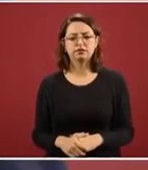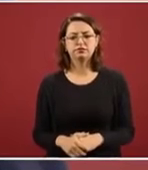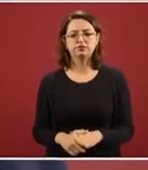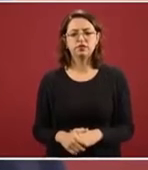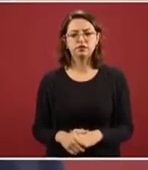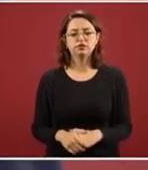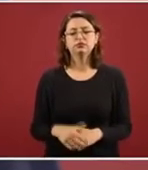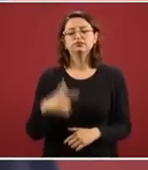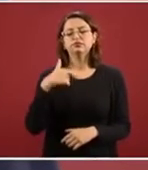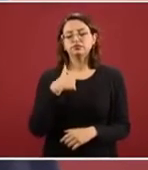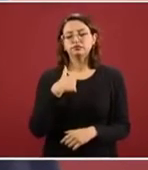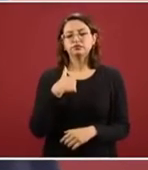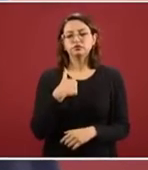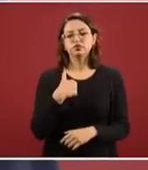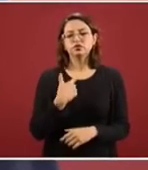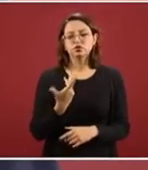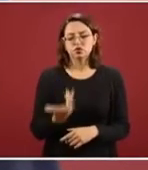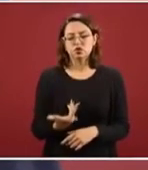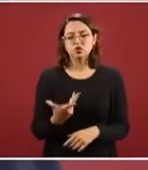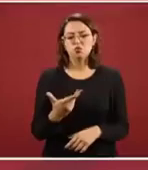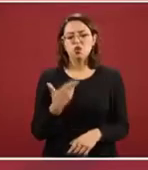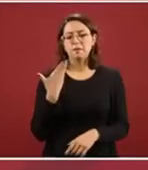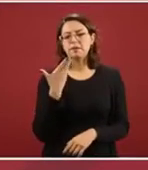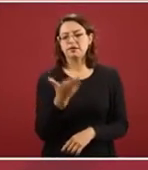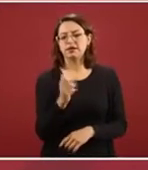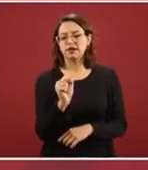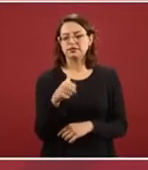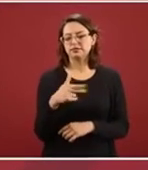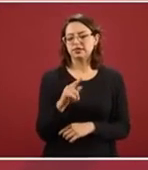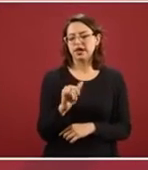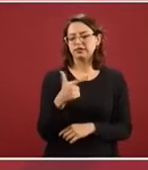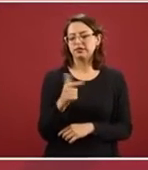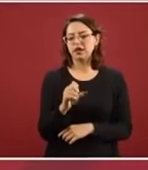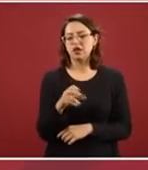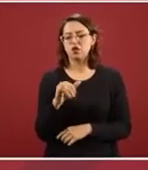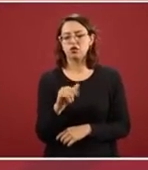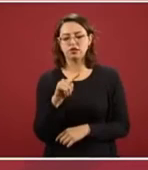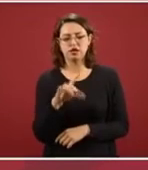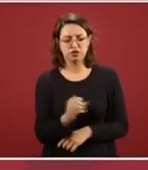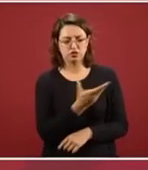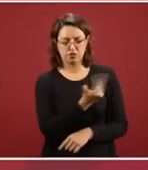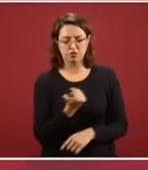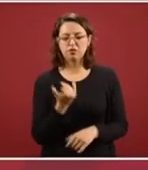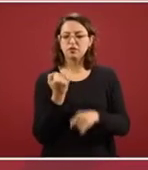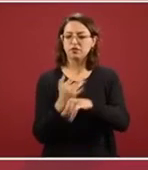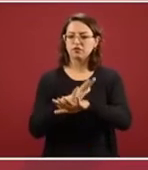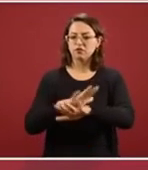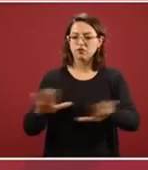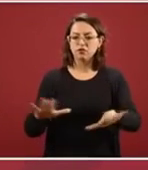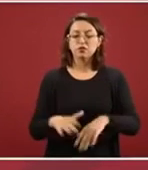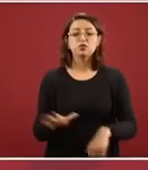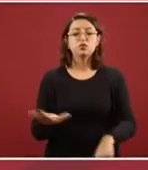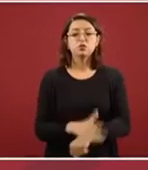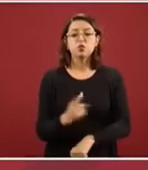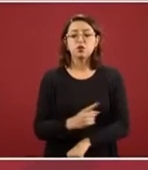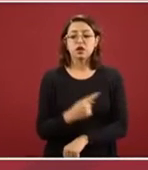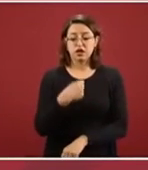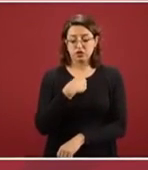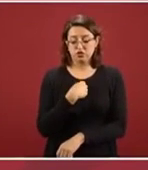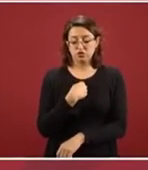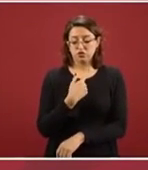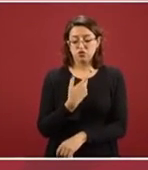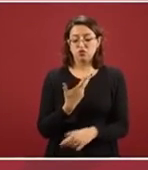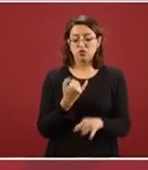a Santiago Nieto que les informe sobre eso. Pero la información que yo tengo, que él me